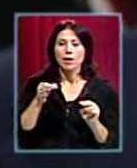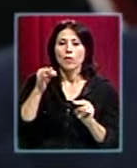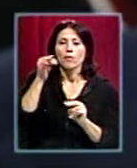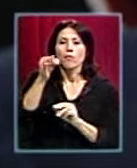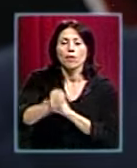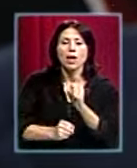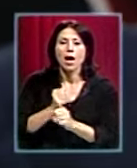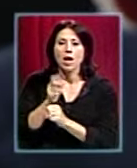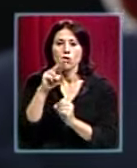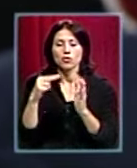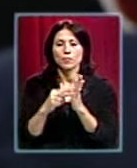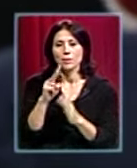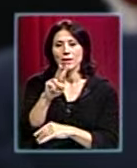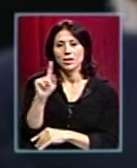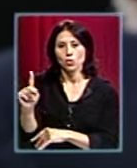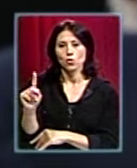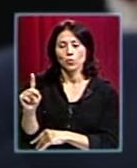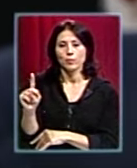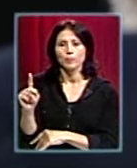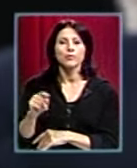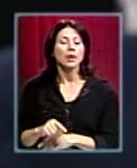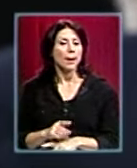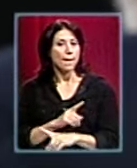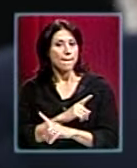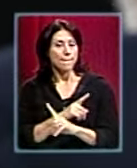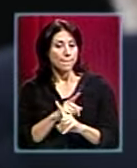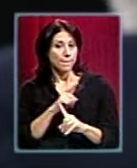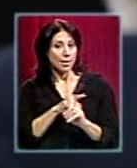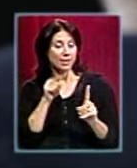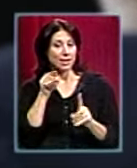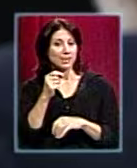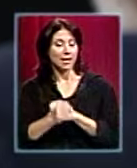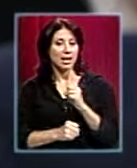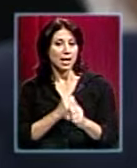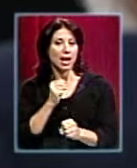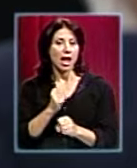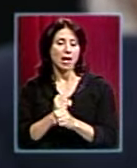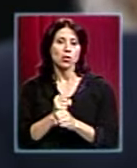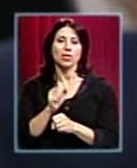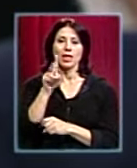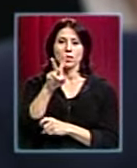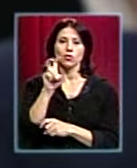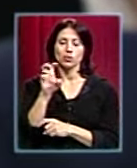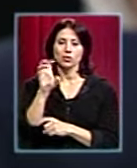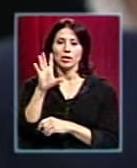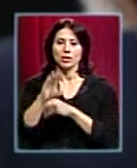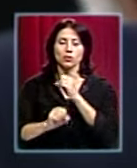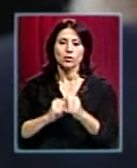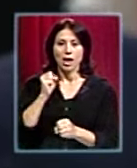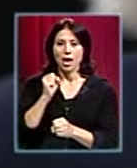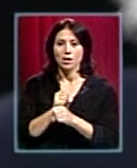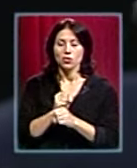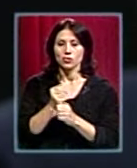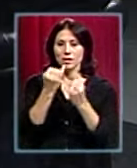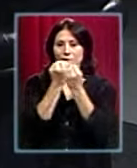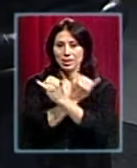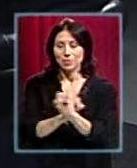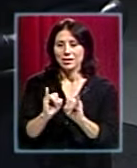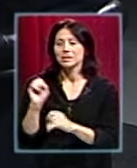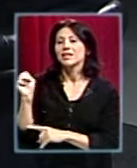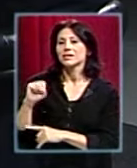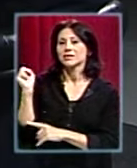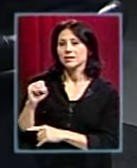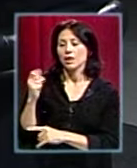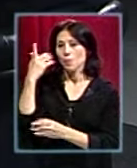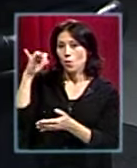de este proceso. Que es el año del Bicentenario de la Independencia. Que es el año del Bicentenario. Por eso igualmente se puso esa fecha y